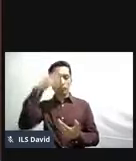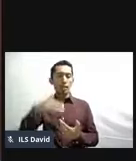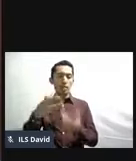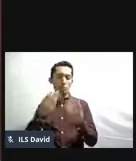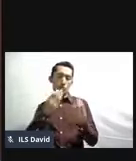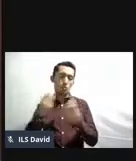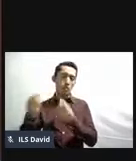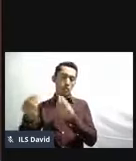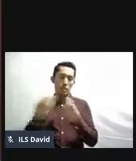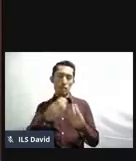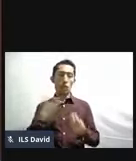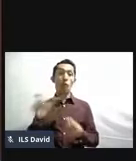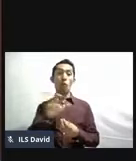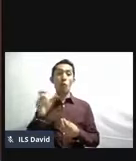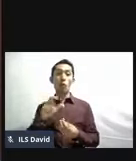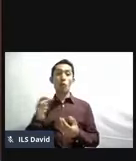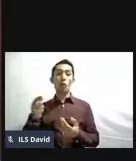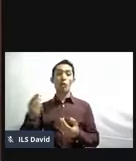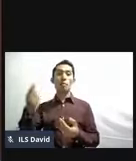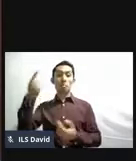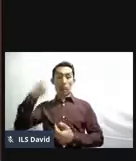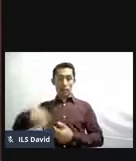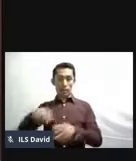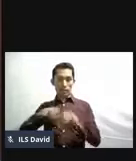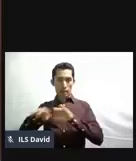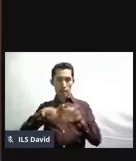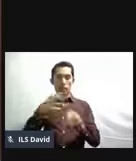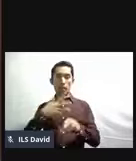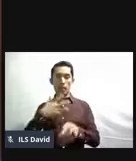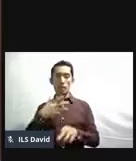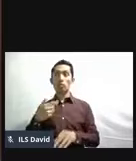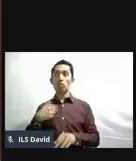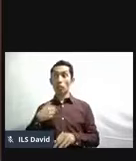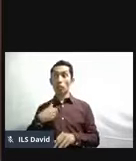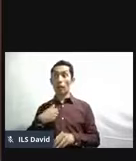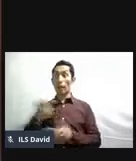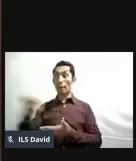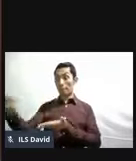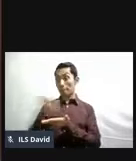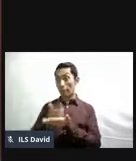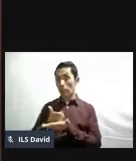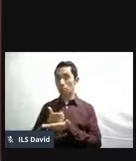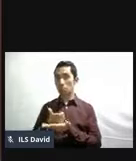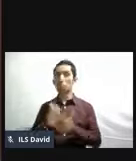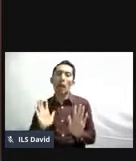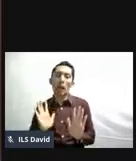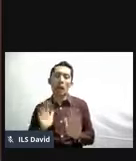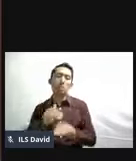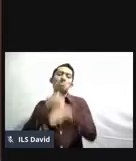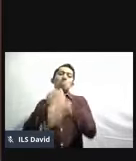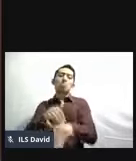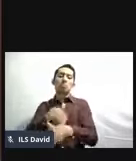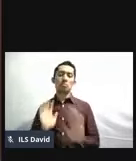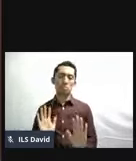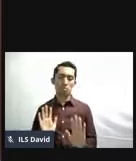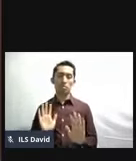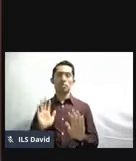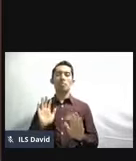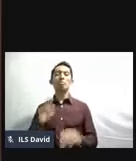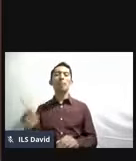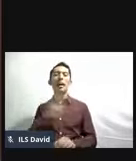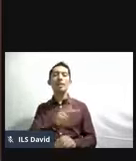Entonces, hacemos las cosas por un pago. Y a eso se le llama, o desde pequeños, por una estrellita, o por el 10,